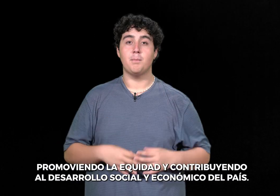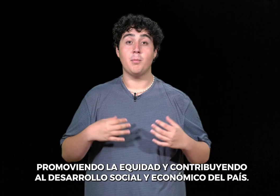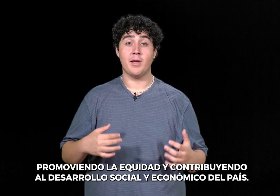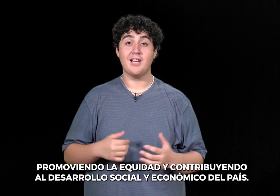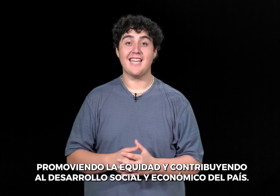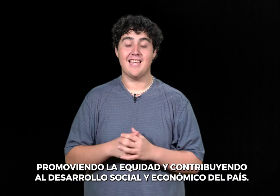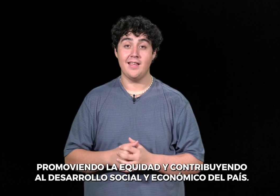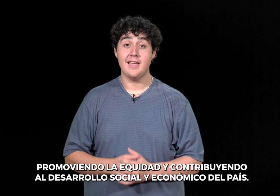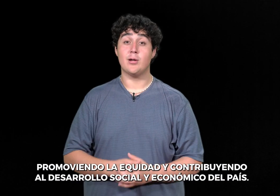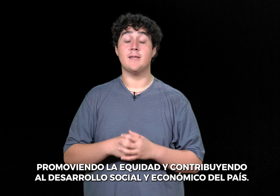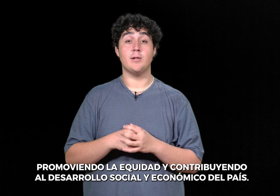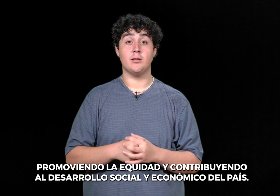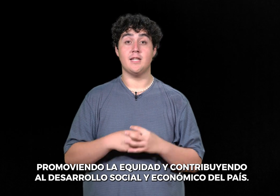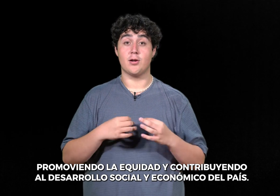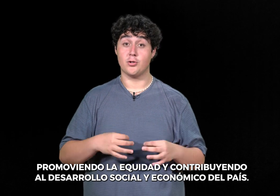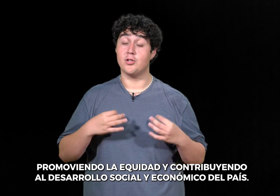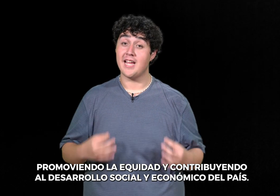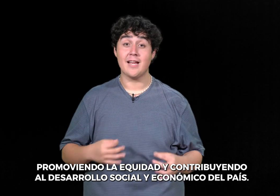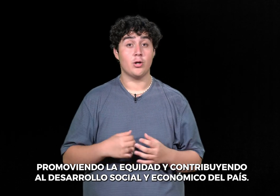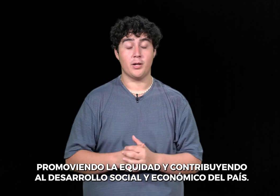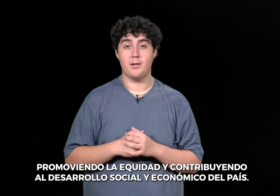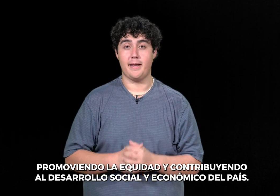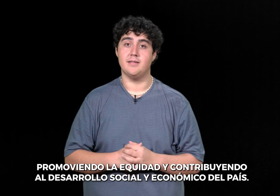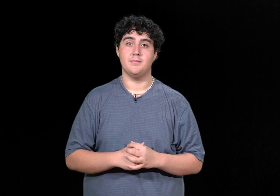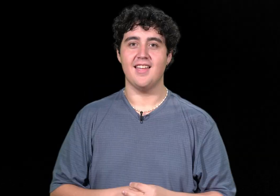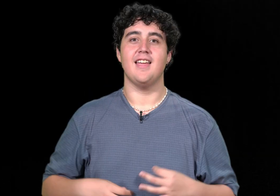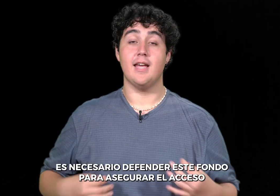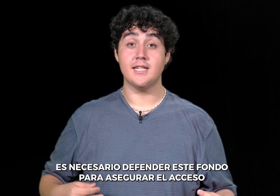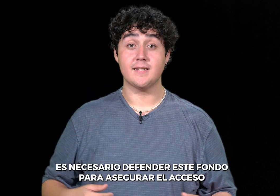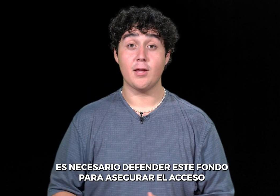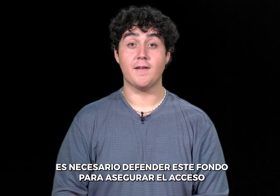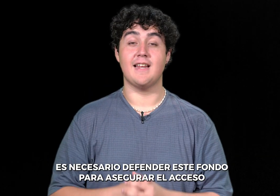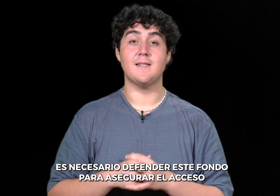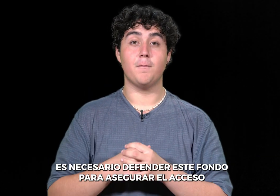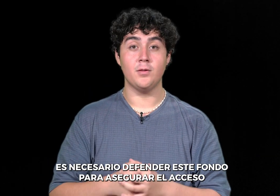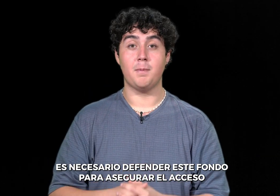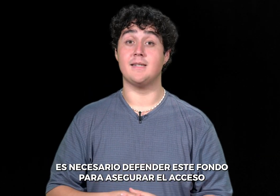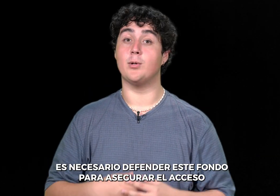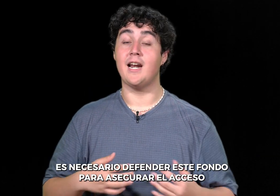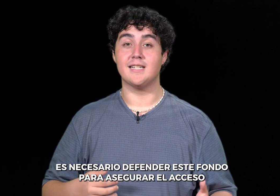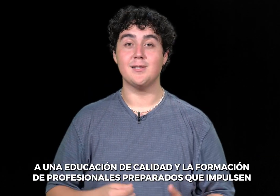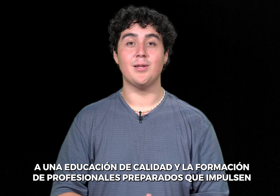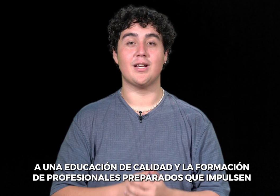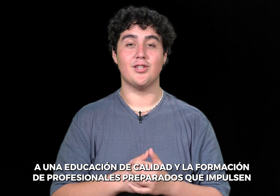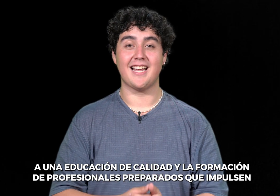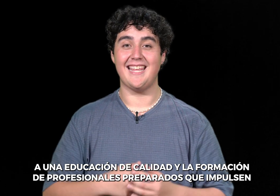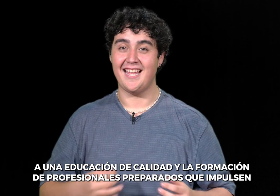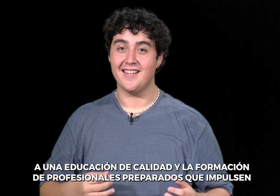universal, promoviendo la equidad y contribuyendo al desarrollo social y económico del país. Es necesario defender este fondo para asegurar el